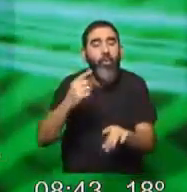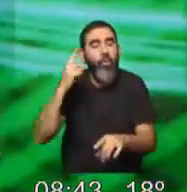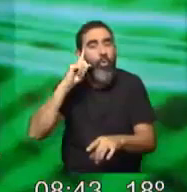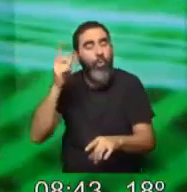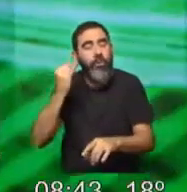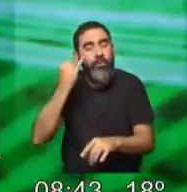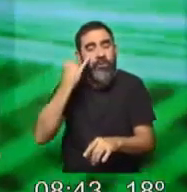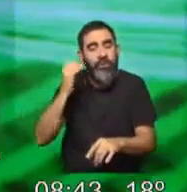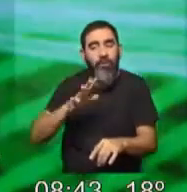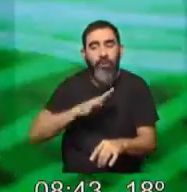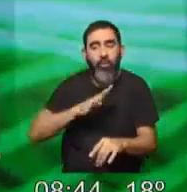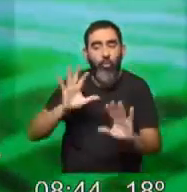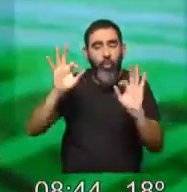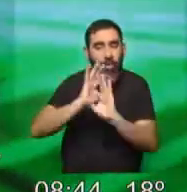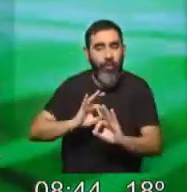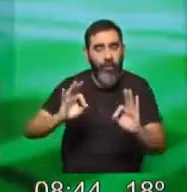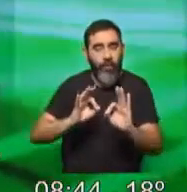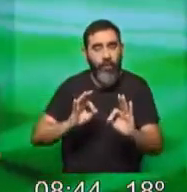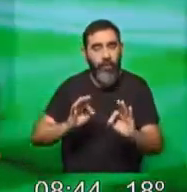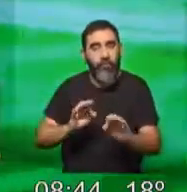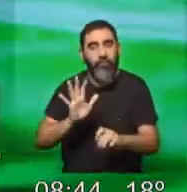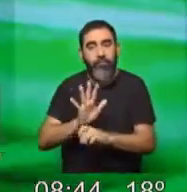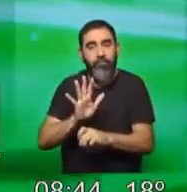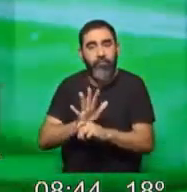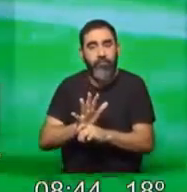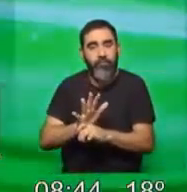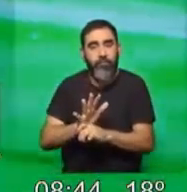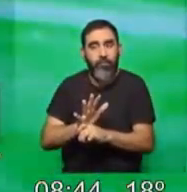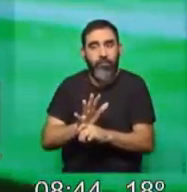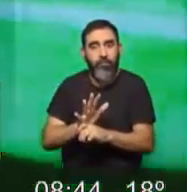sexualidad todo lo que tiene que saber. Entonces es como una cuestión muchísimo más invasiva,